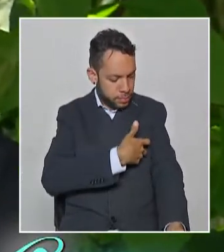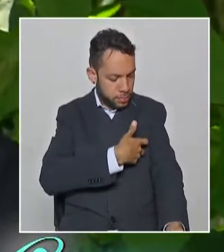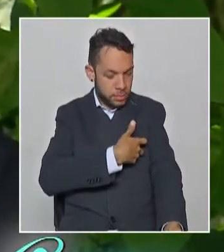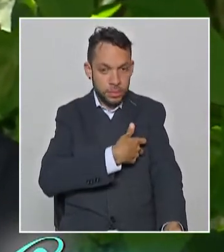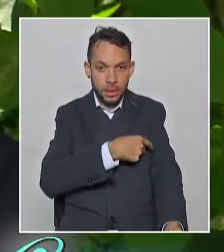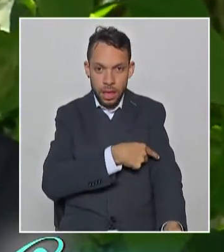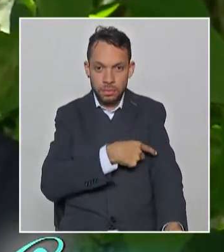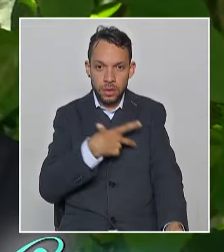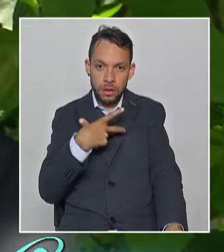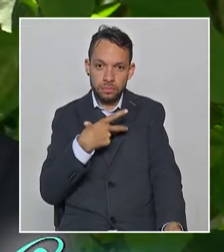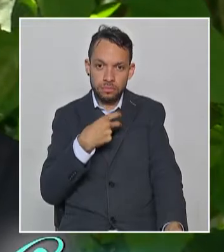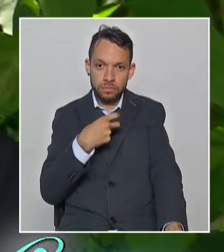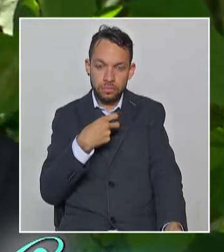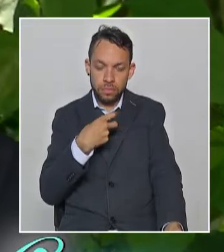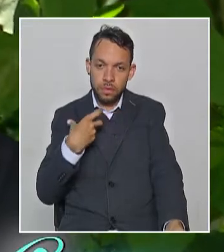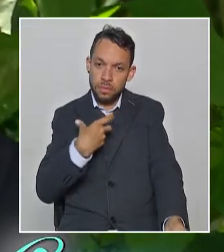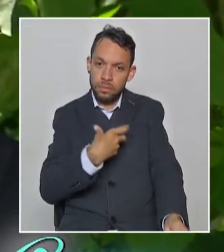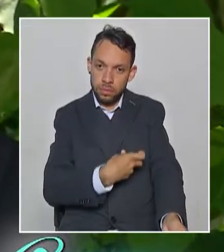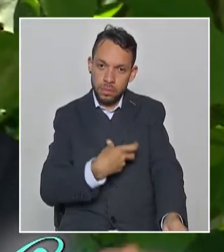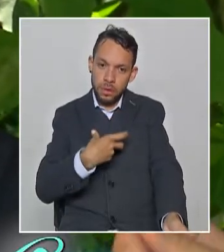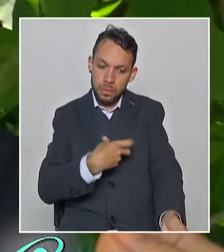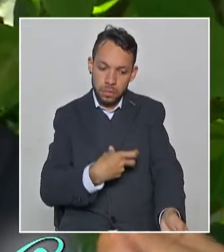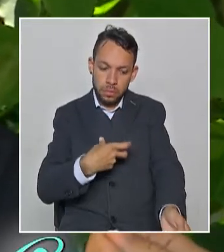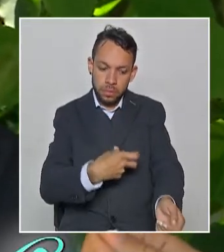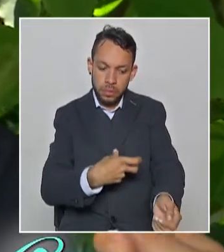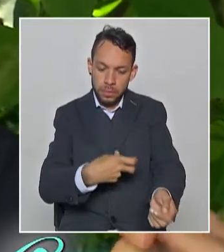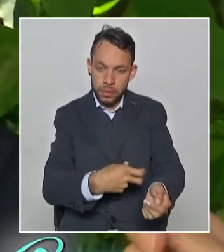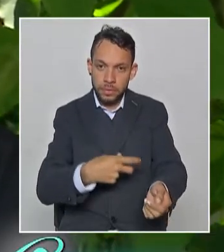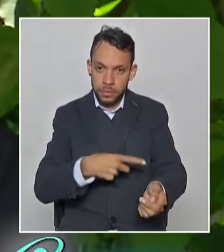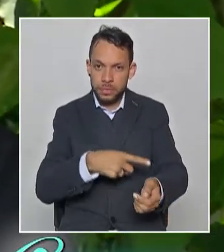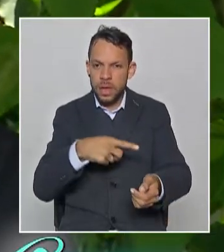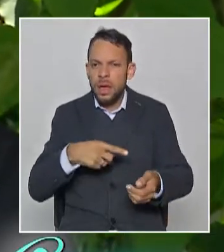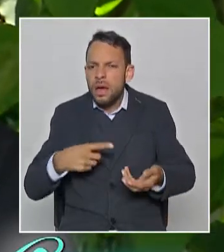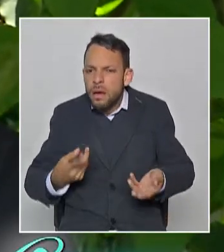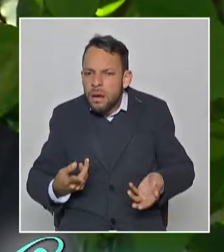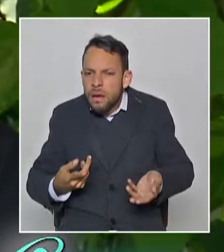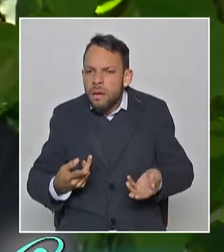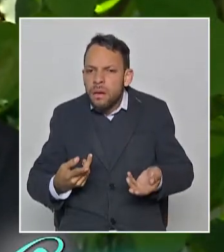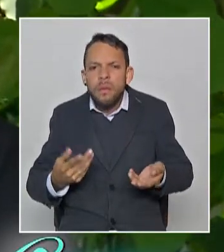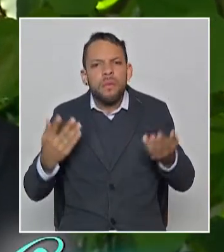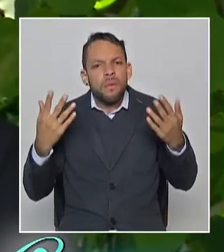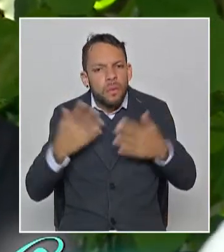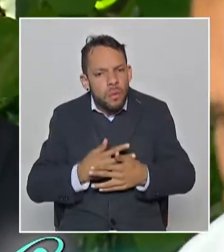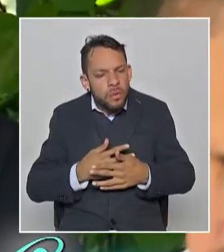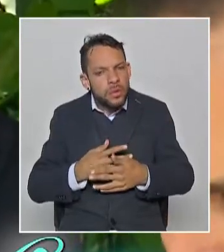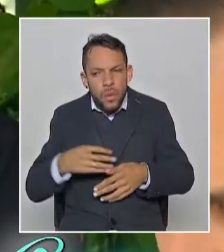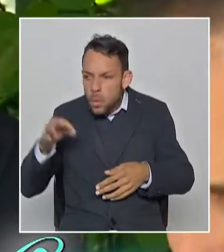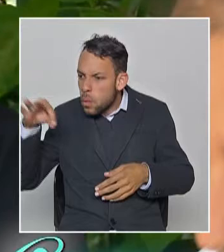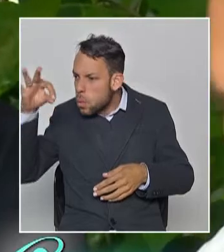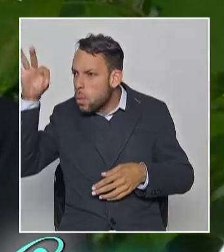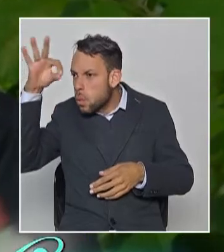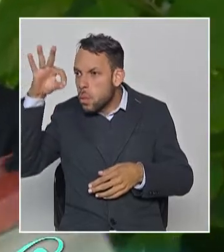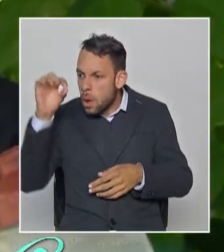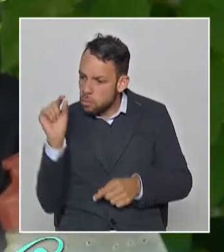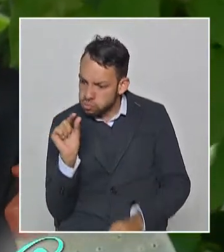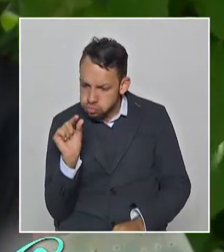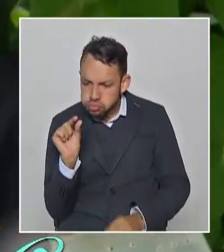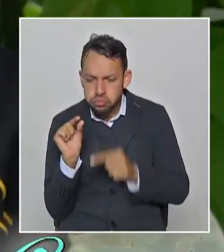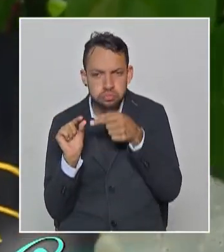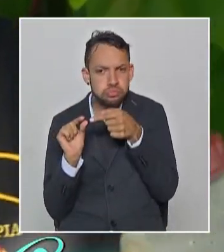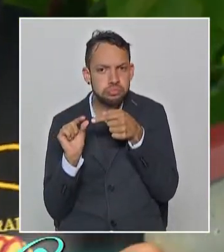y le aplicaron en una inyeccioncita con una aguja pequeña una dosis de apitoxina. Y la gente dirá, pero de una cosita, una